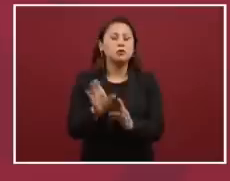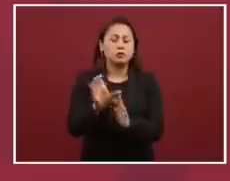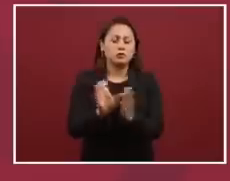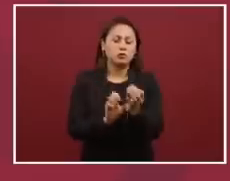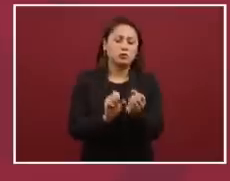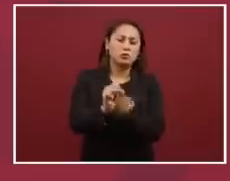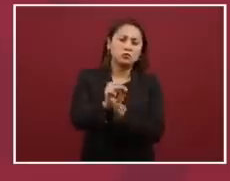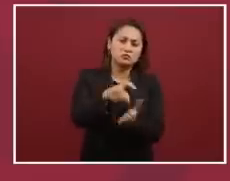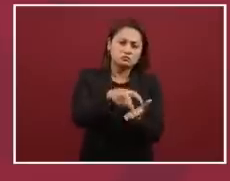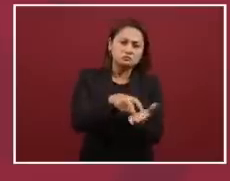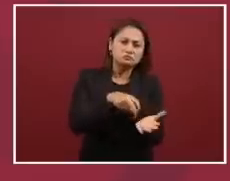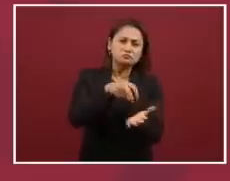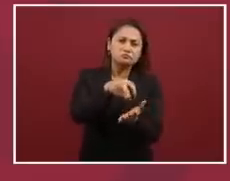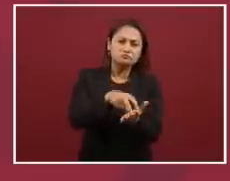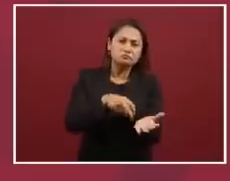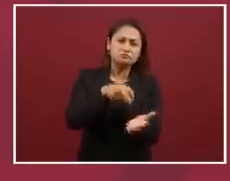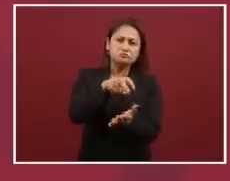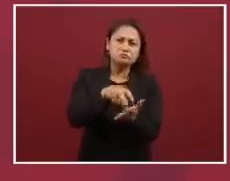para el saqueo,